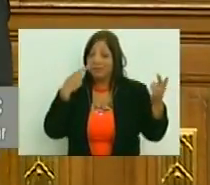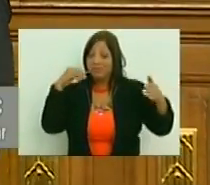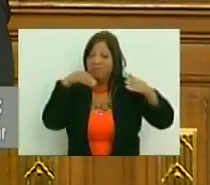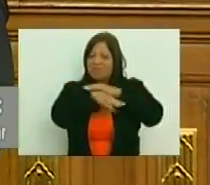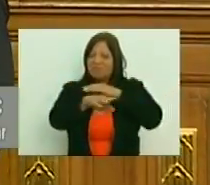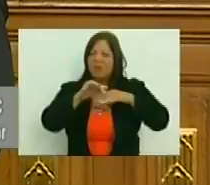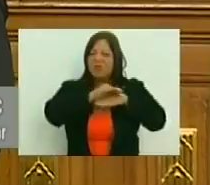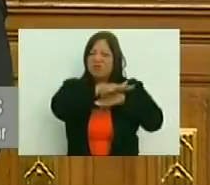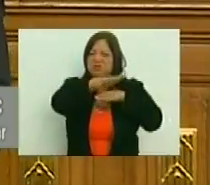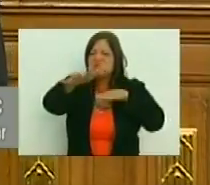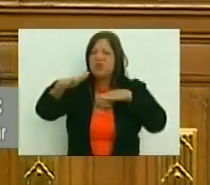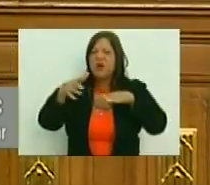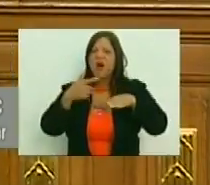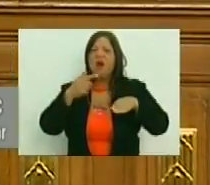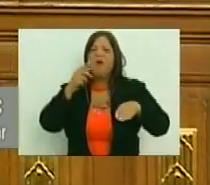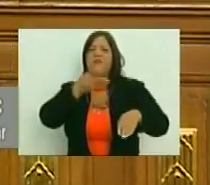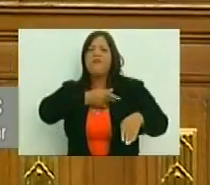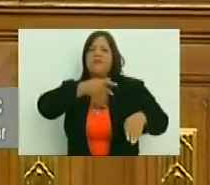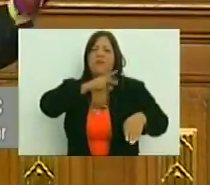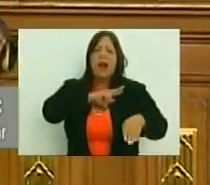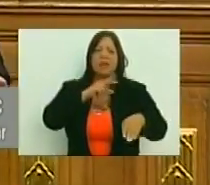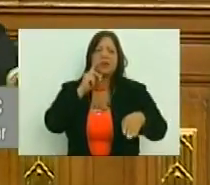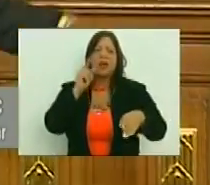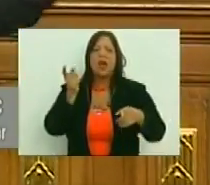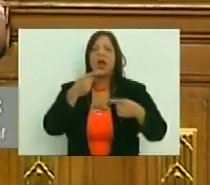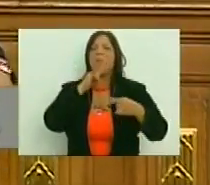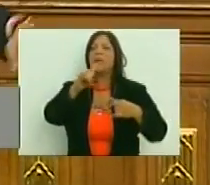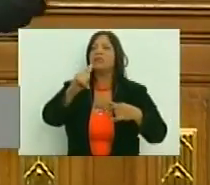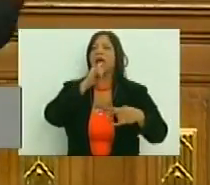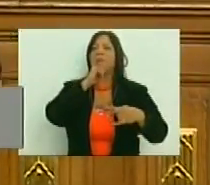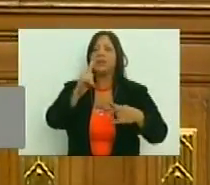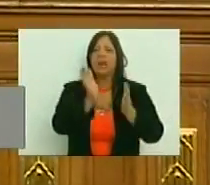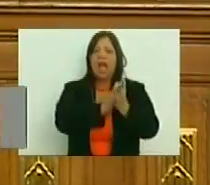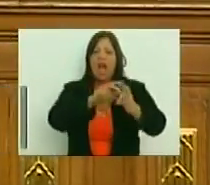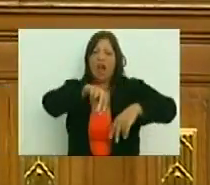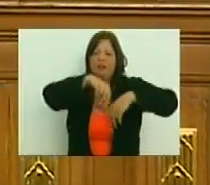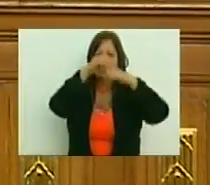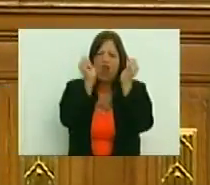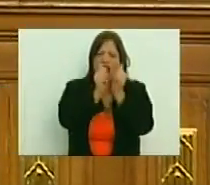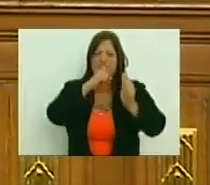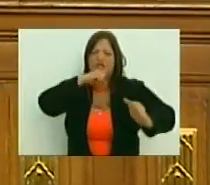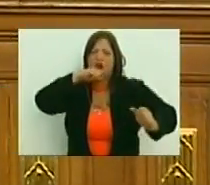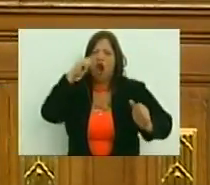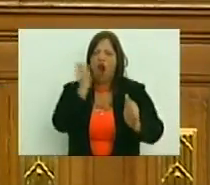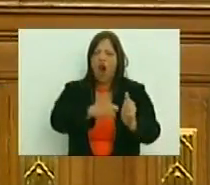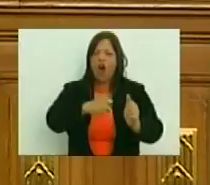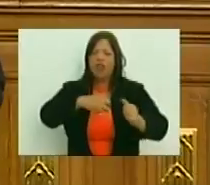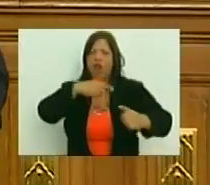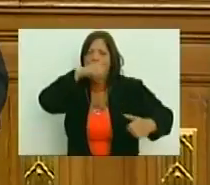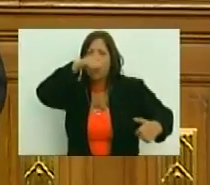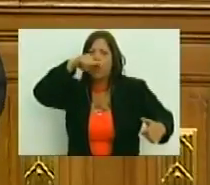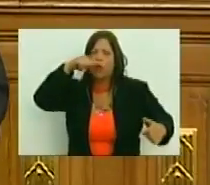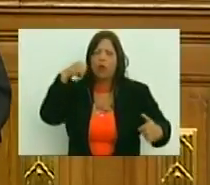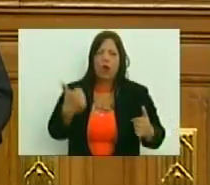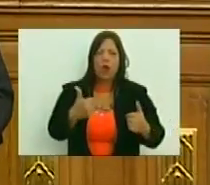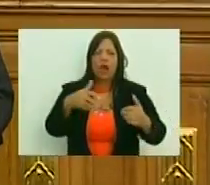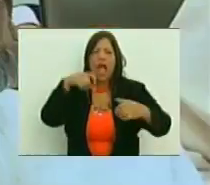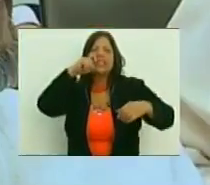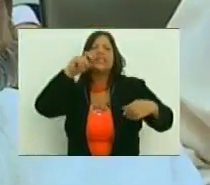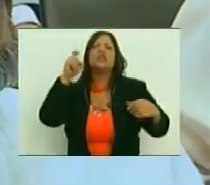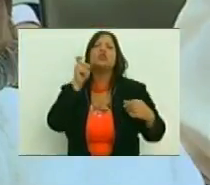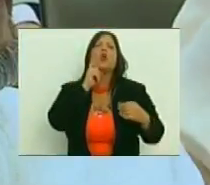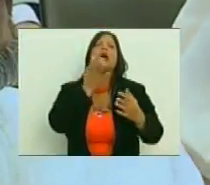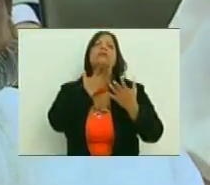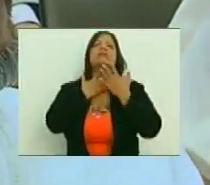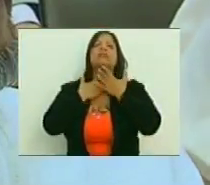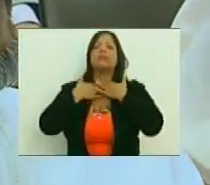es por los falsos artistas que dan un mensaje que incitan a la violencia, al odio, a las drogas, al sexo?